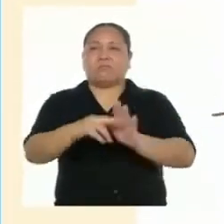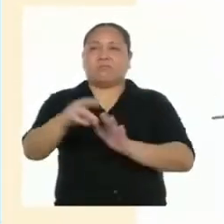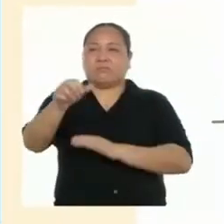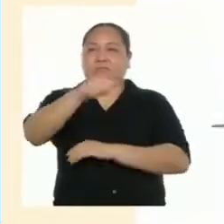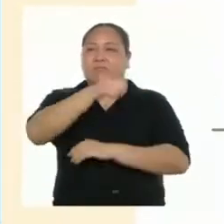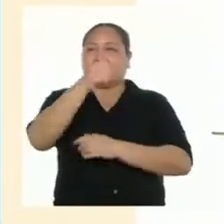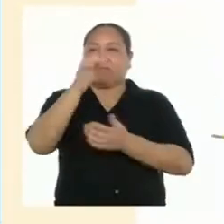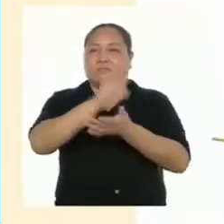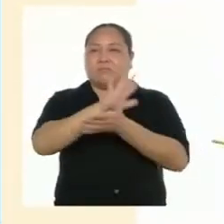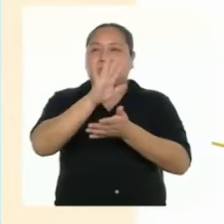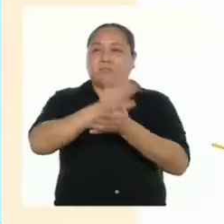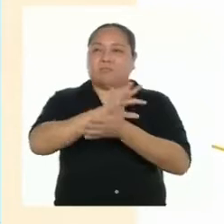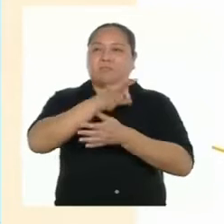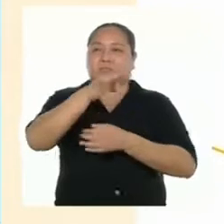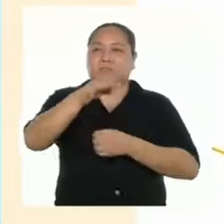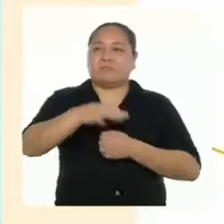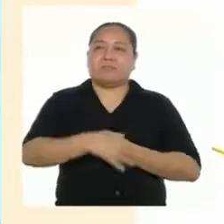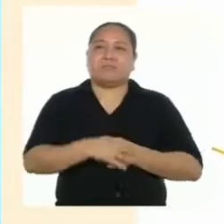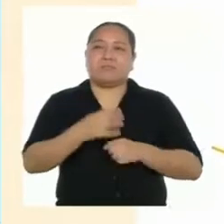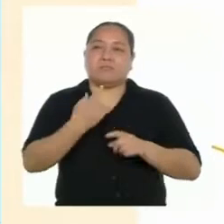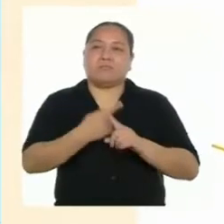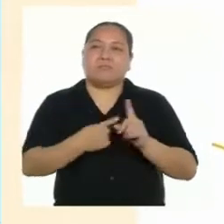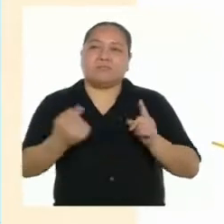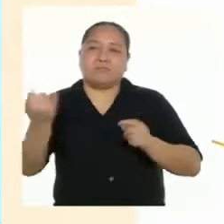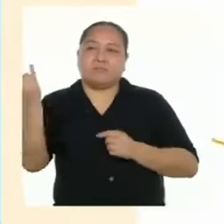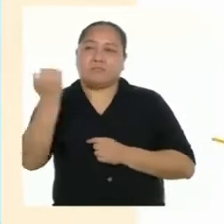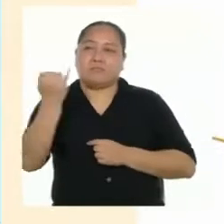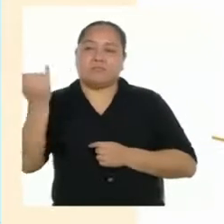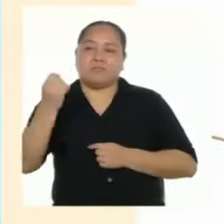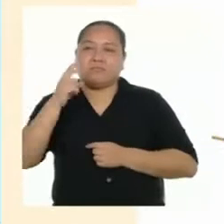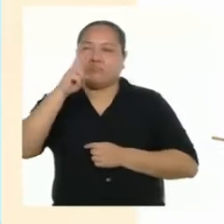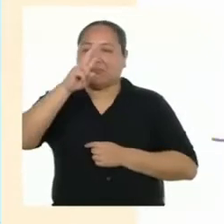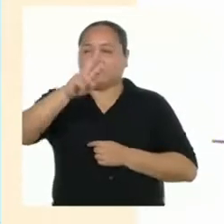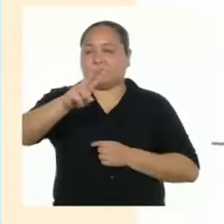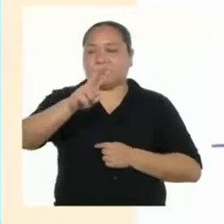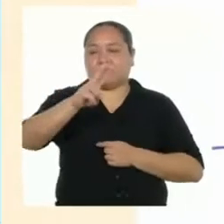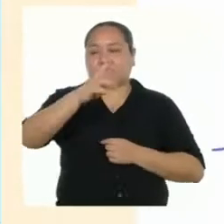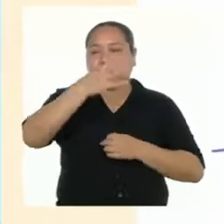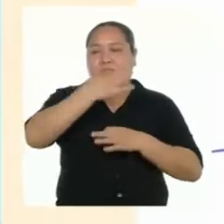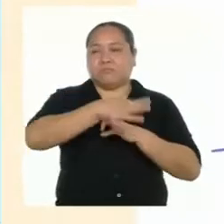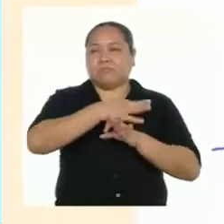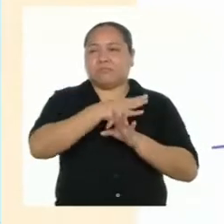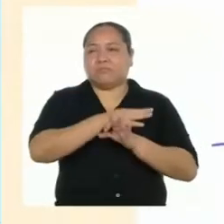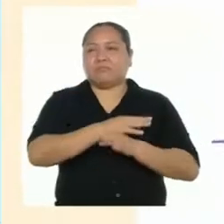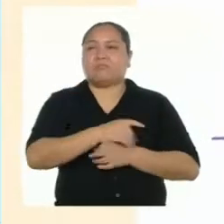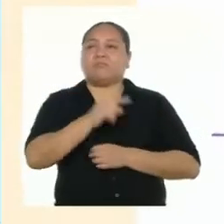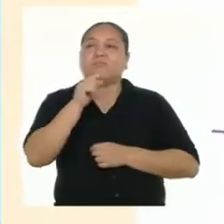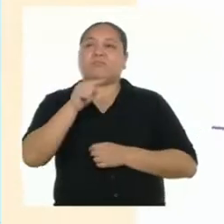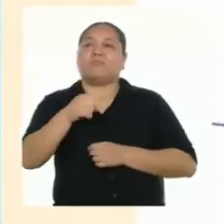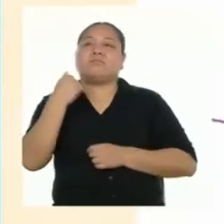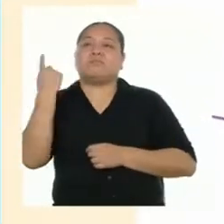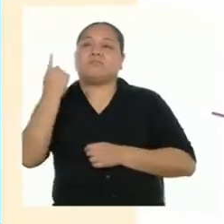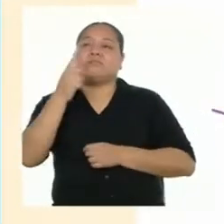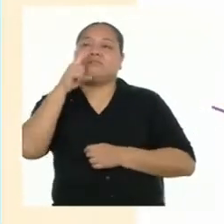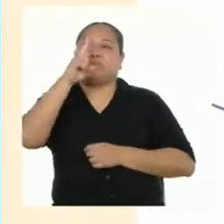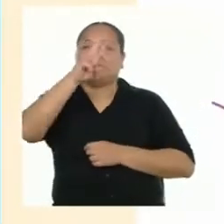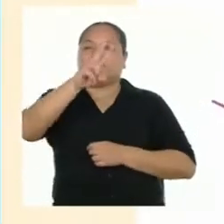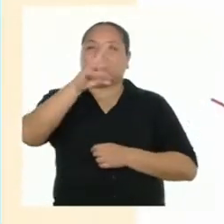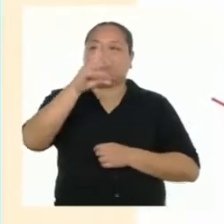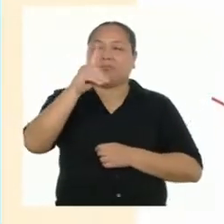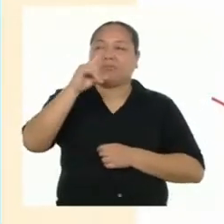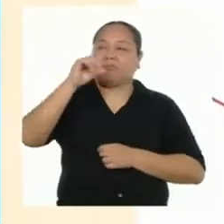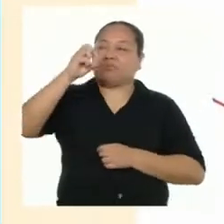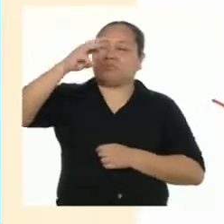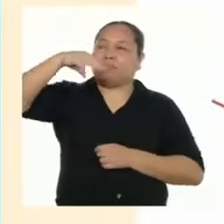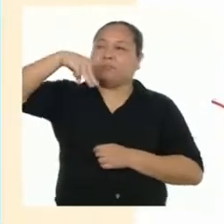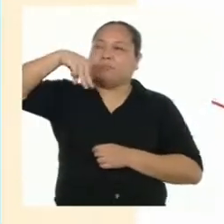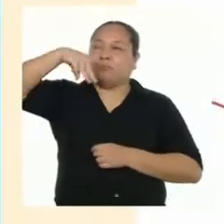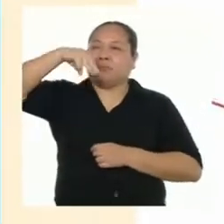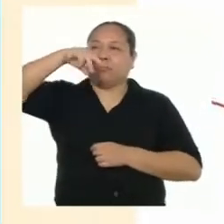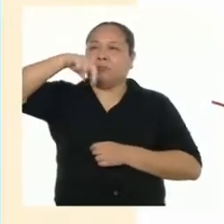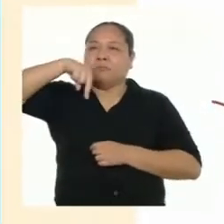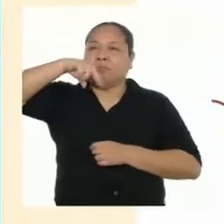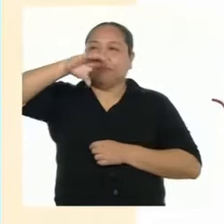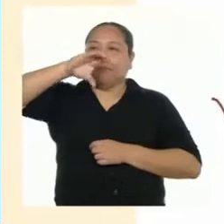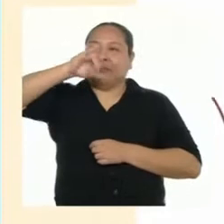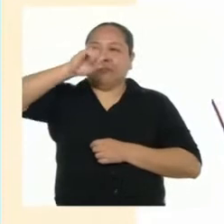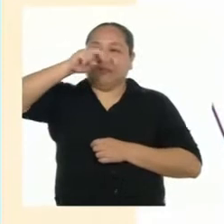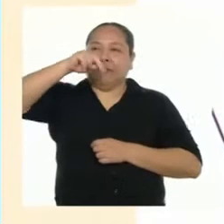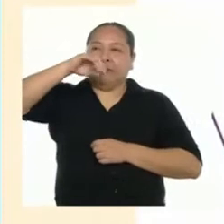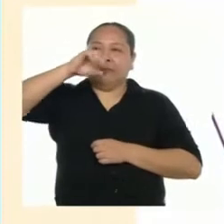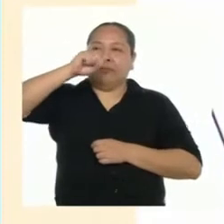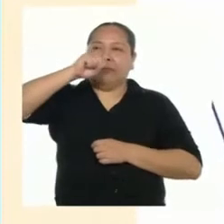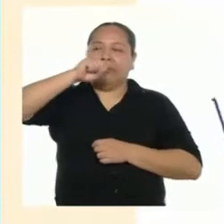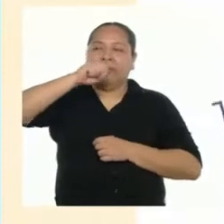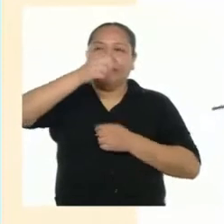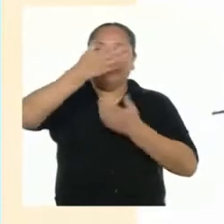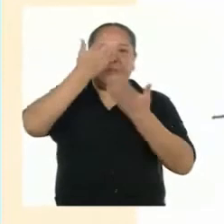otro papelote, pero como un diseño bidimensional, es decir, de solo 2 dimensiones. ¿Cómo se hace eso, profesor?